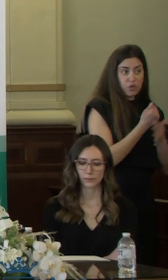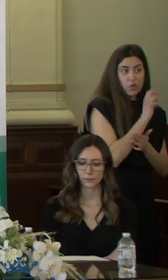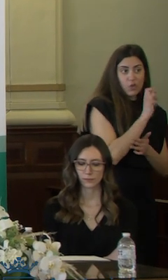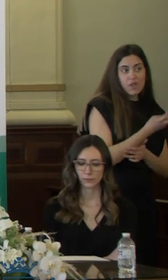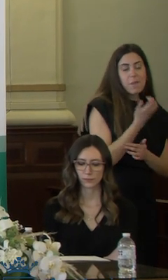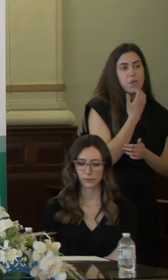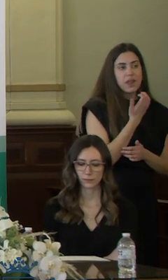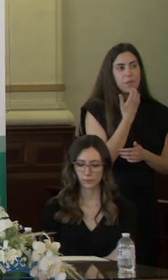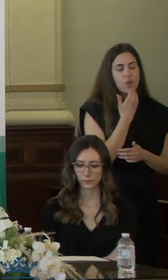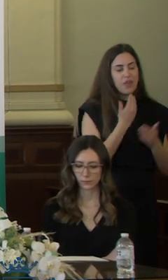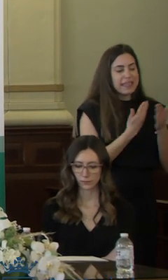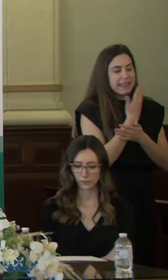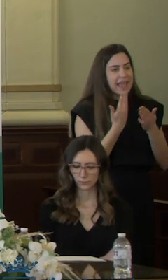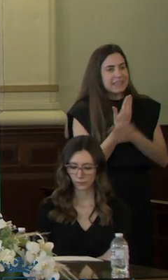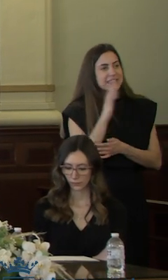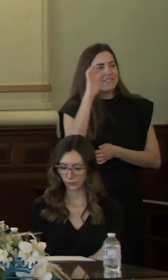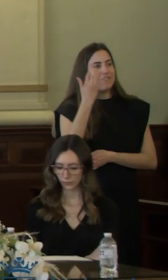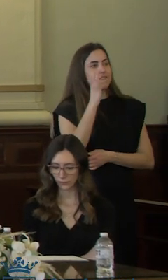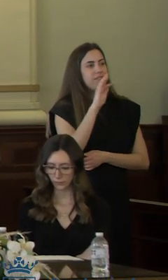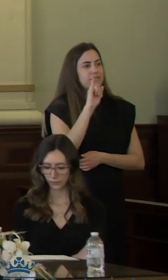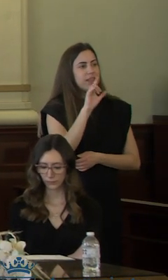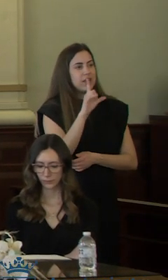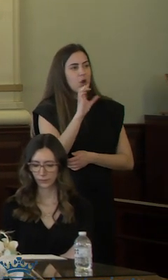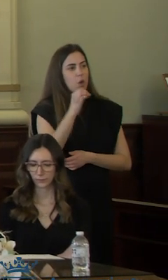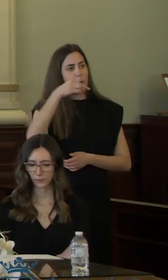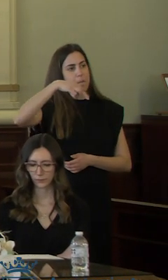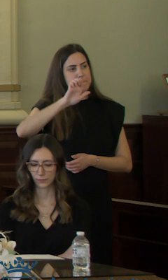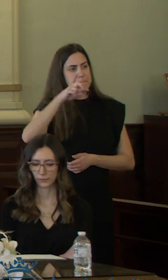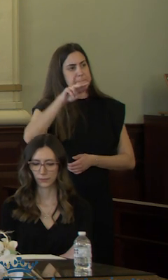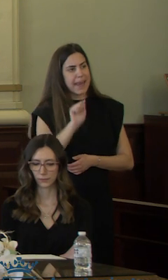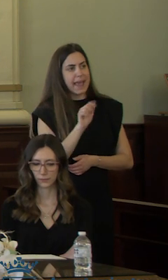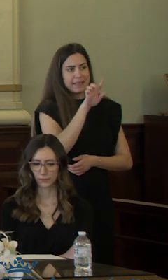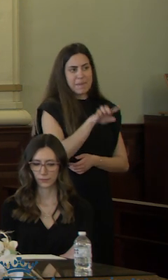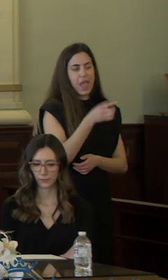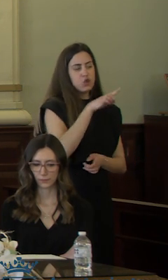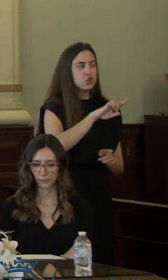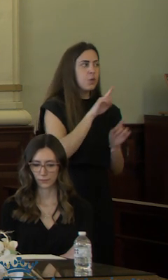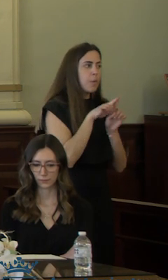de la Filomena, que tuvieron que ir con extrema precaución,